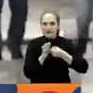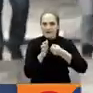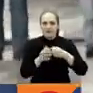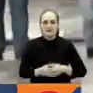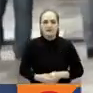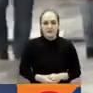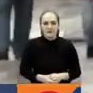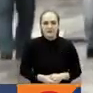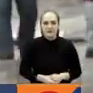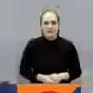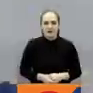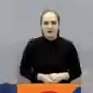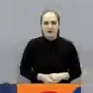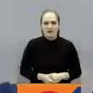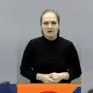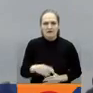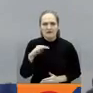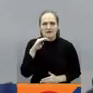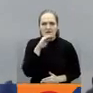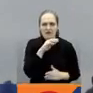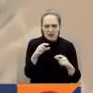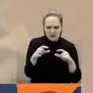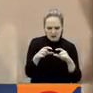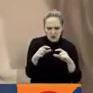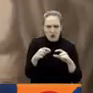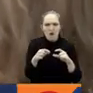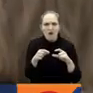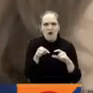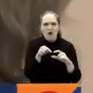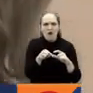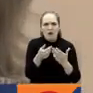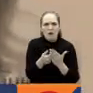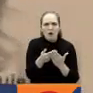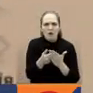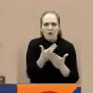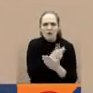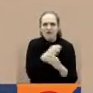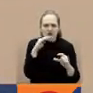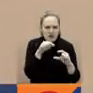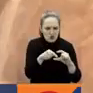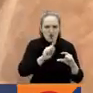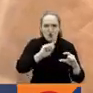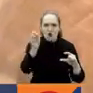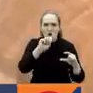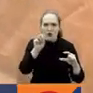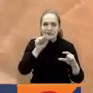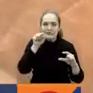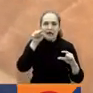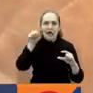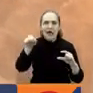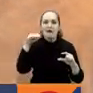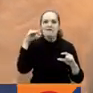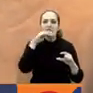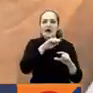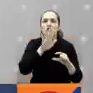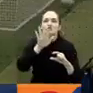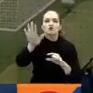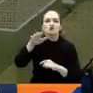Cartel de falsos certificados de vacunación en Rusia y Ucrania sería la causa de las elevadas cifras de contagios.